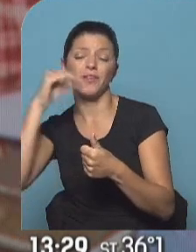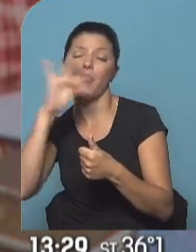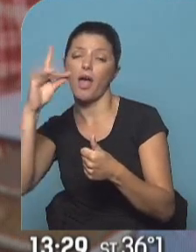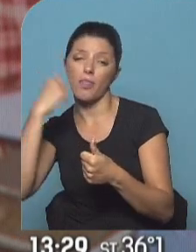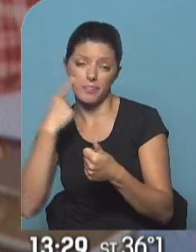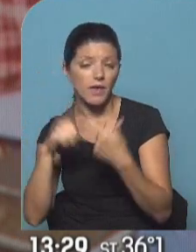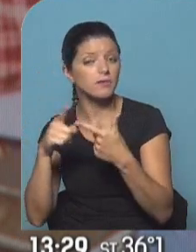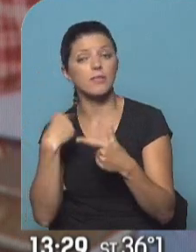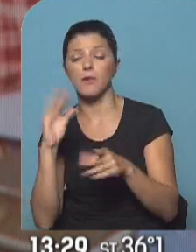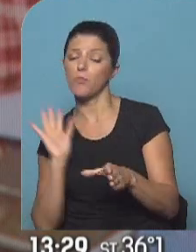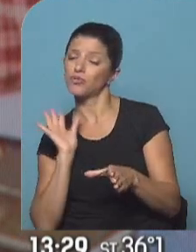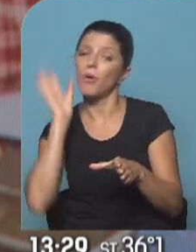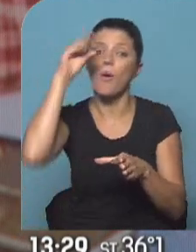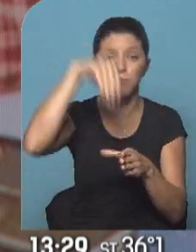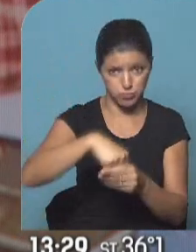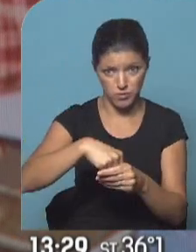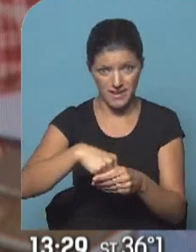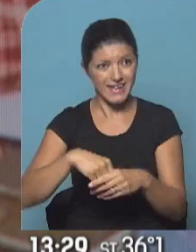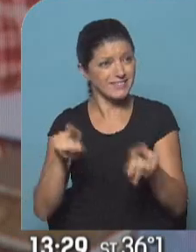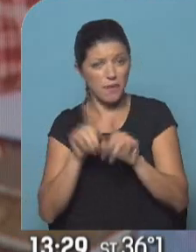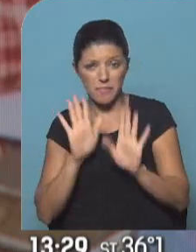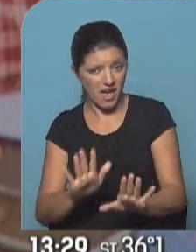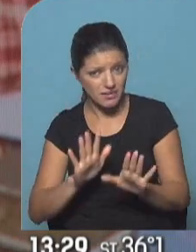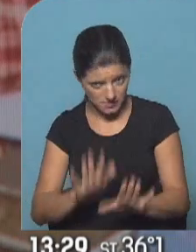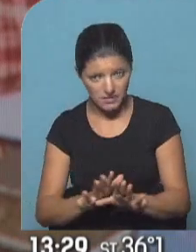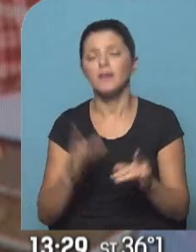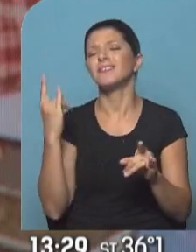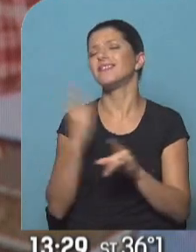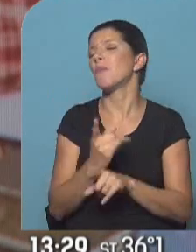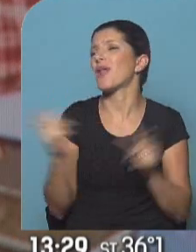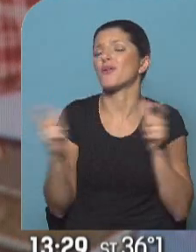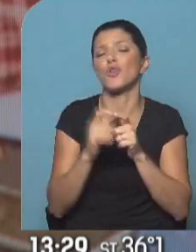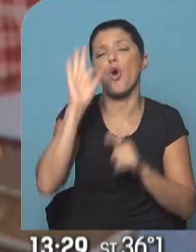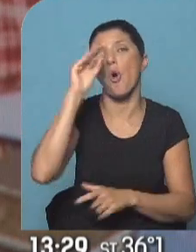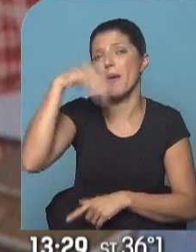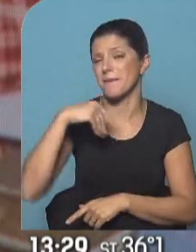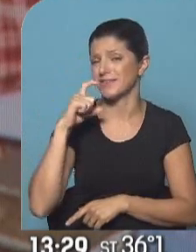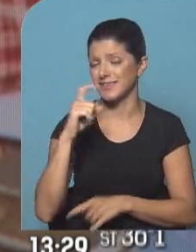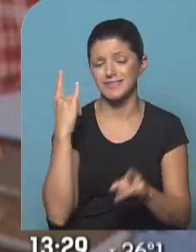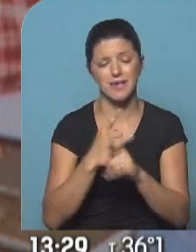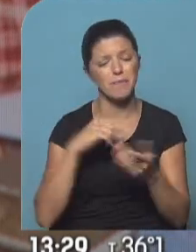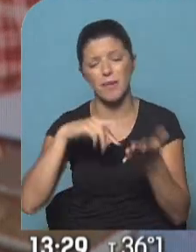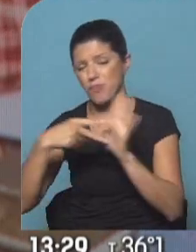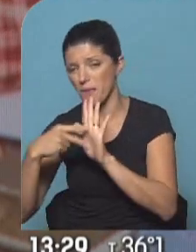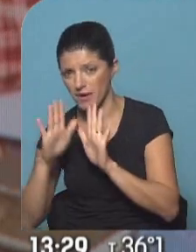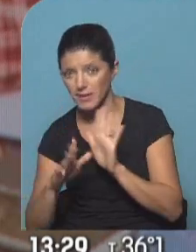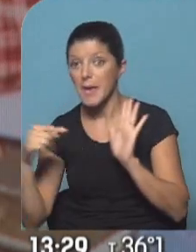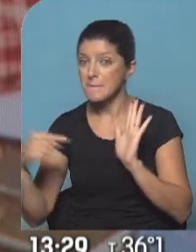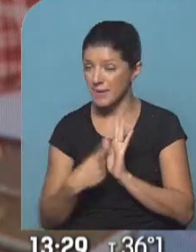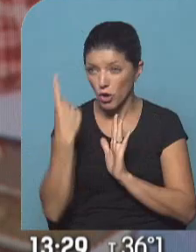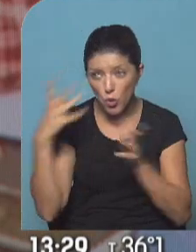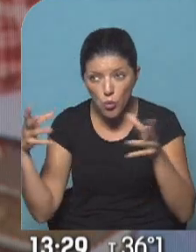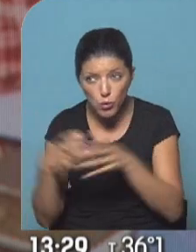es lo que se ha hecho hasta ahora. Ha habido protestas en todas las cumbres de la Organización Mundial de Comercio, pero no ha habido restricciones para el ingreso